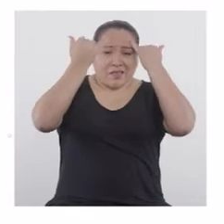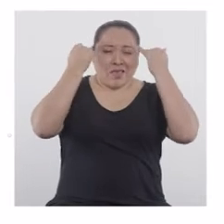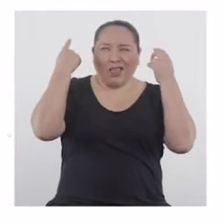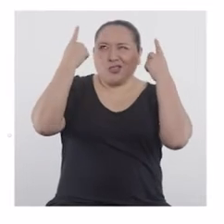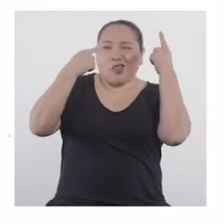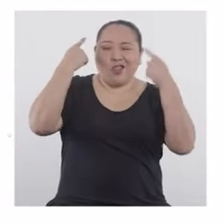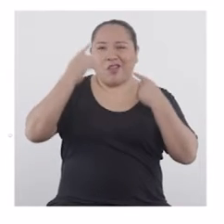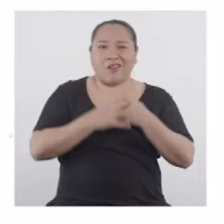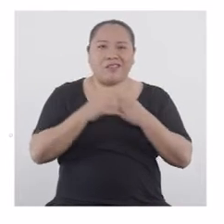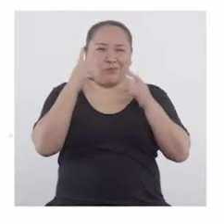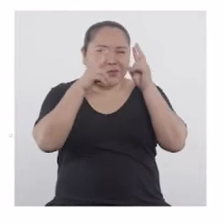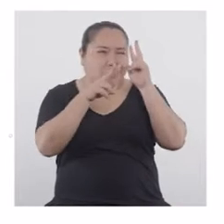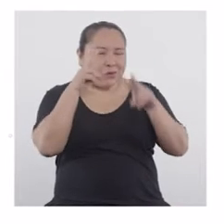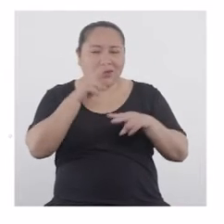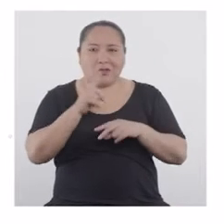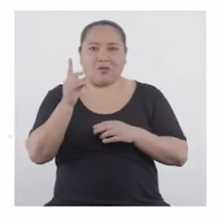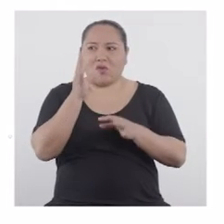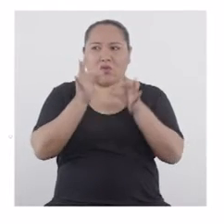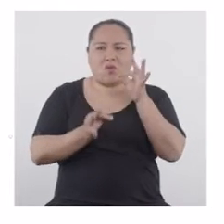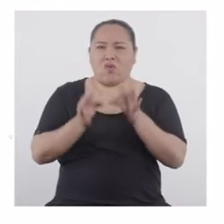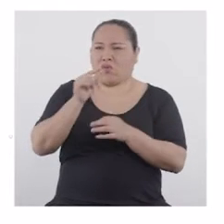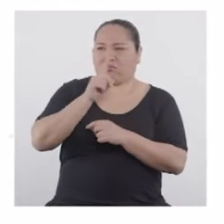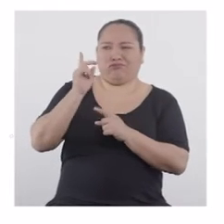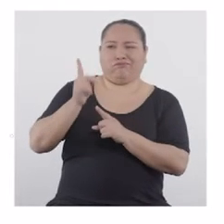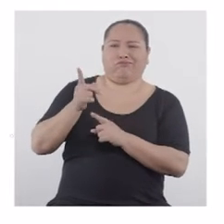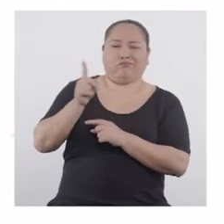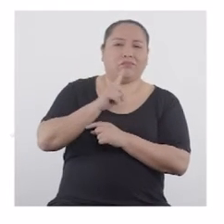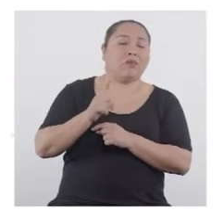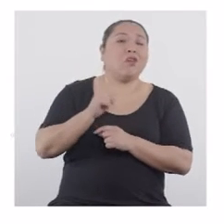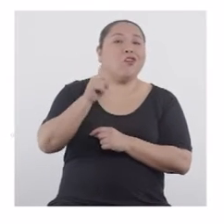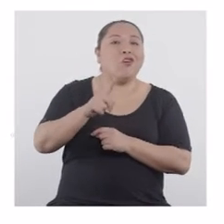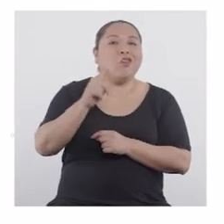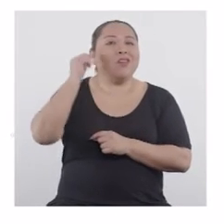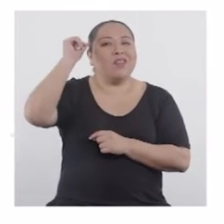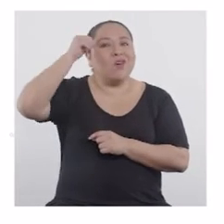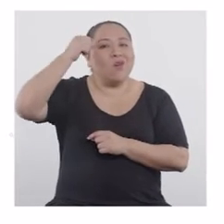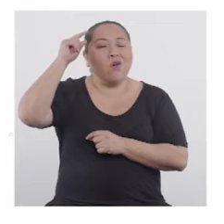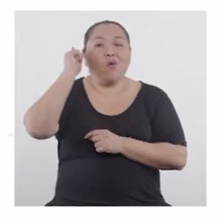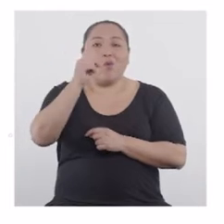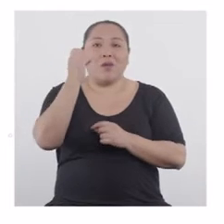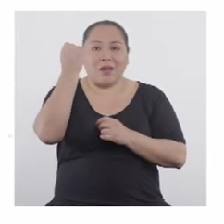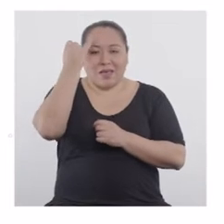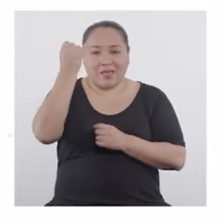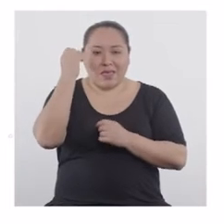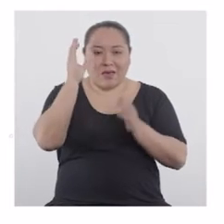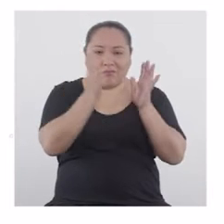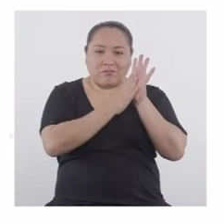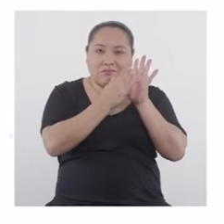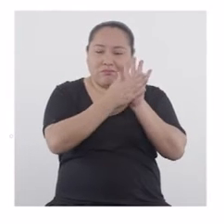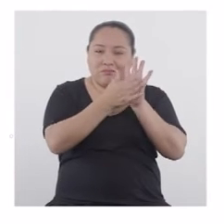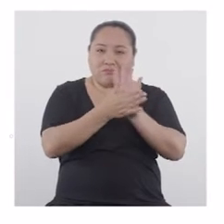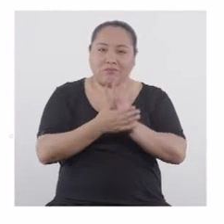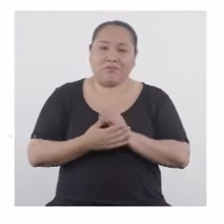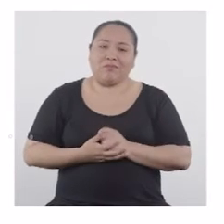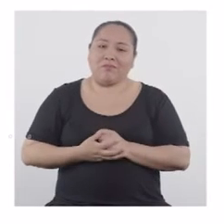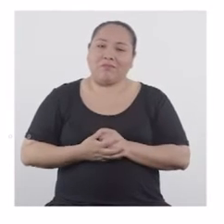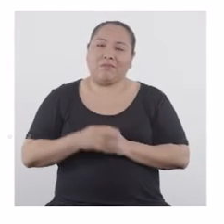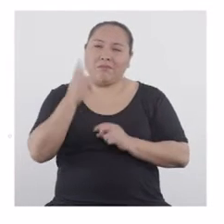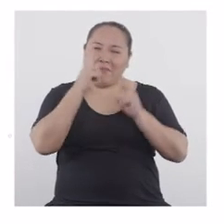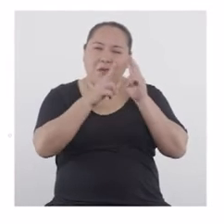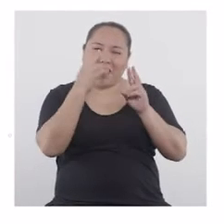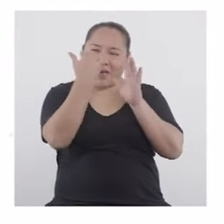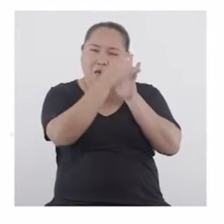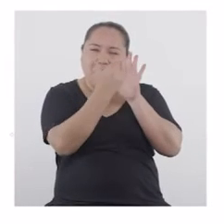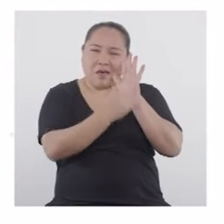tener ideas locas. Sé visual. No juzgues. Recuerda que solo debe haber una idea escrita en los post-it. Numera